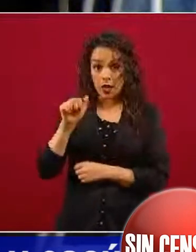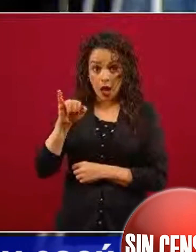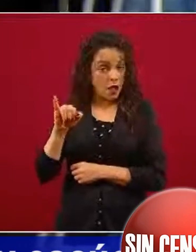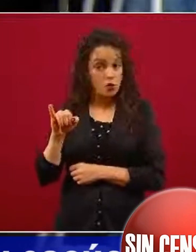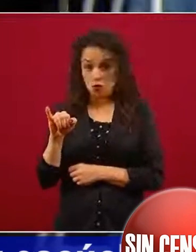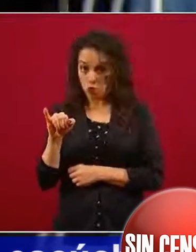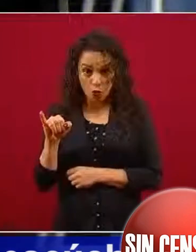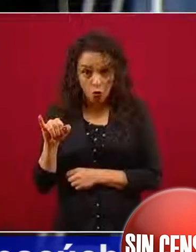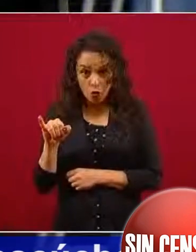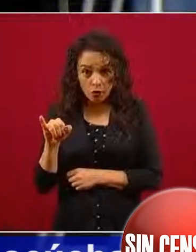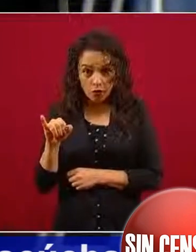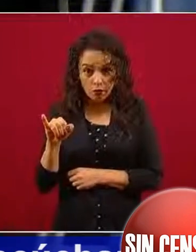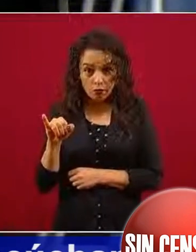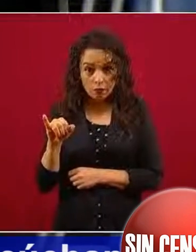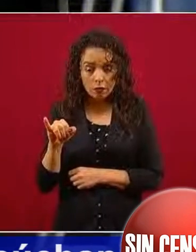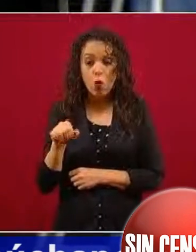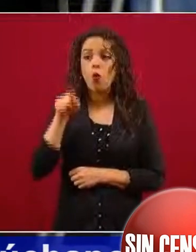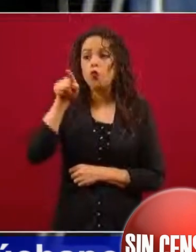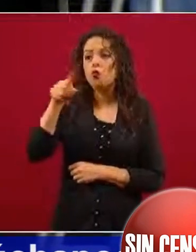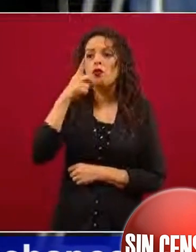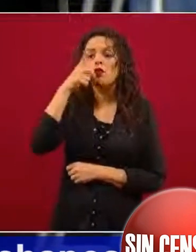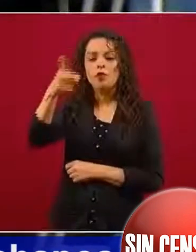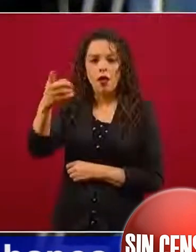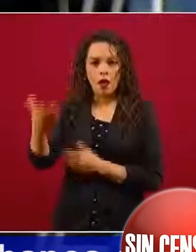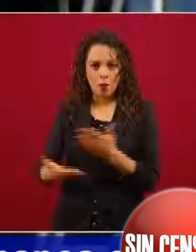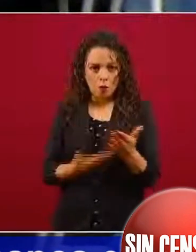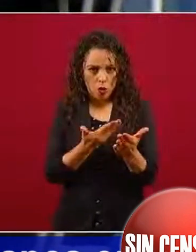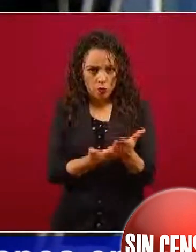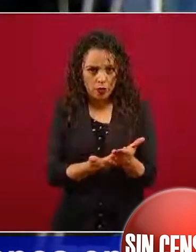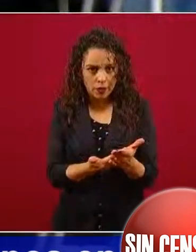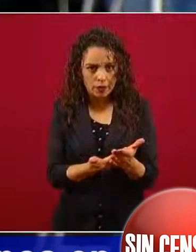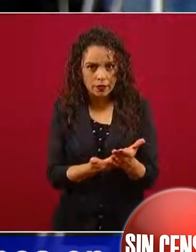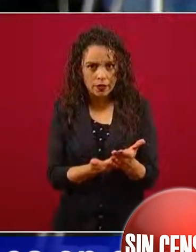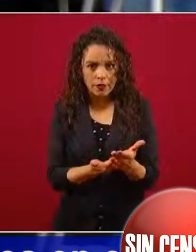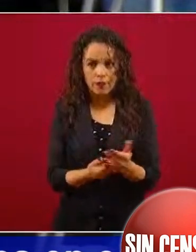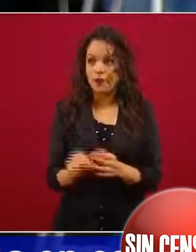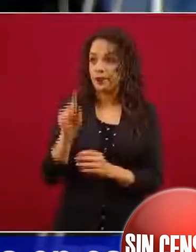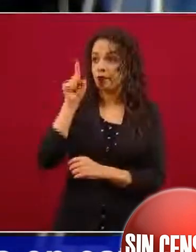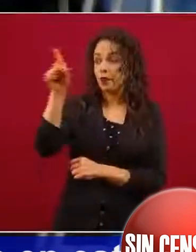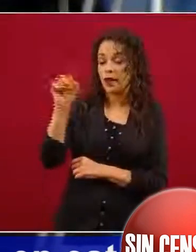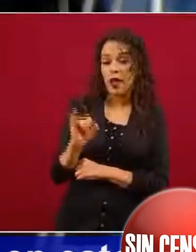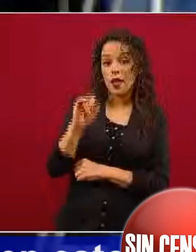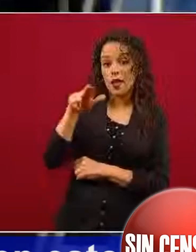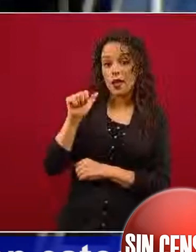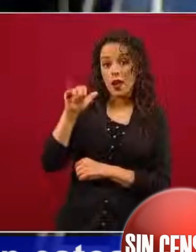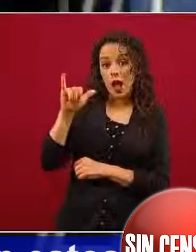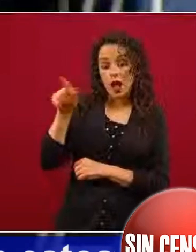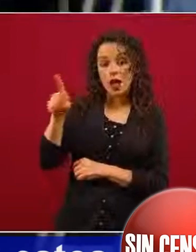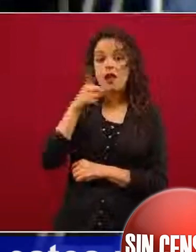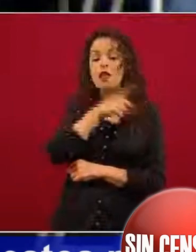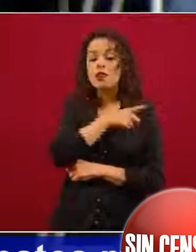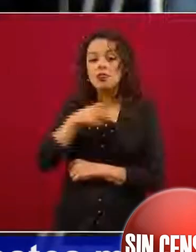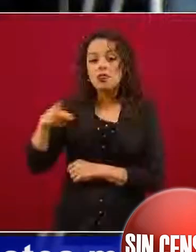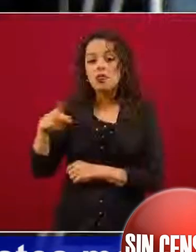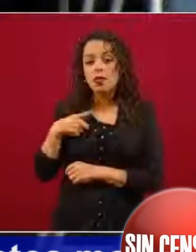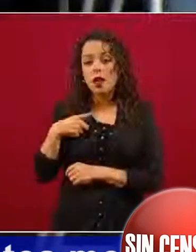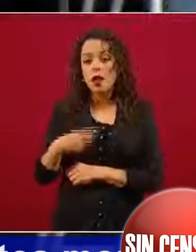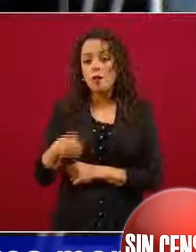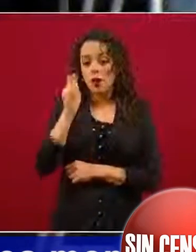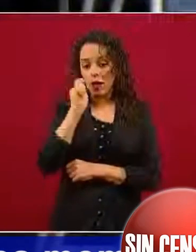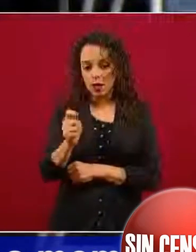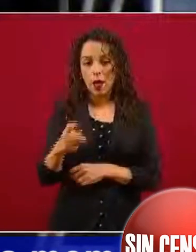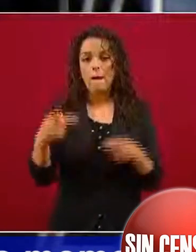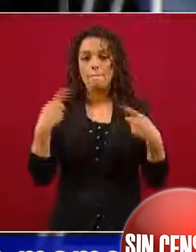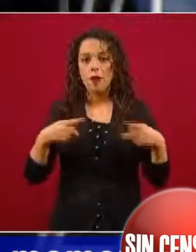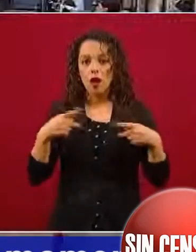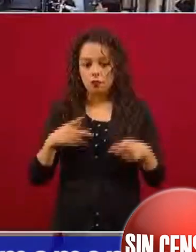si lo estoy interpretando bien, es que el INAI tenga una actitud y un trabajo más propositivo hacia quien se le debe, que es al